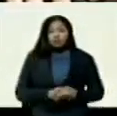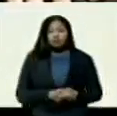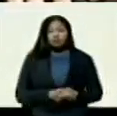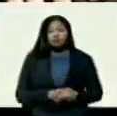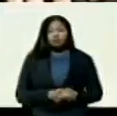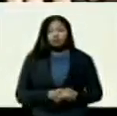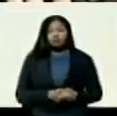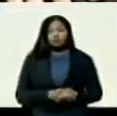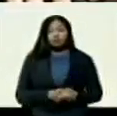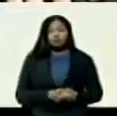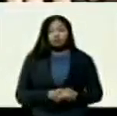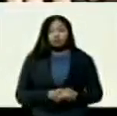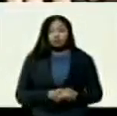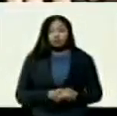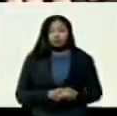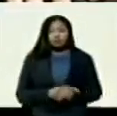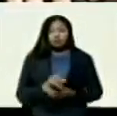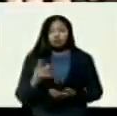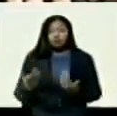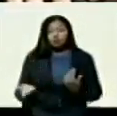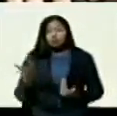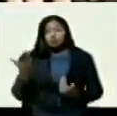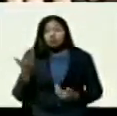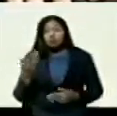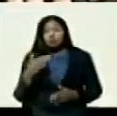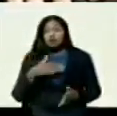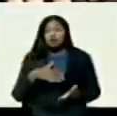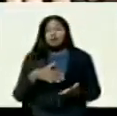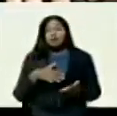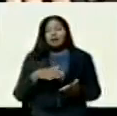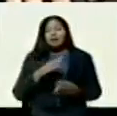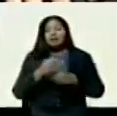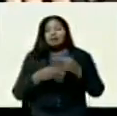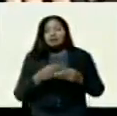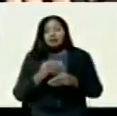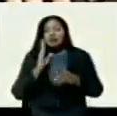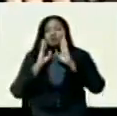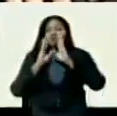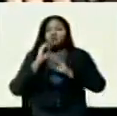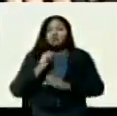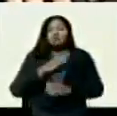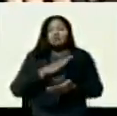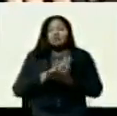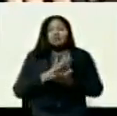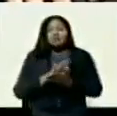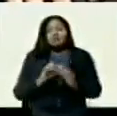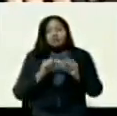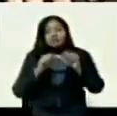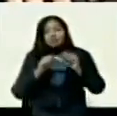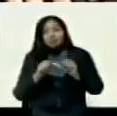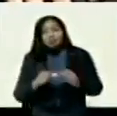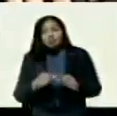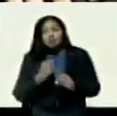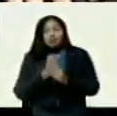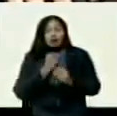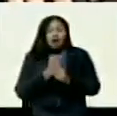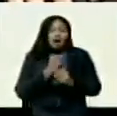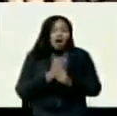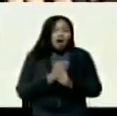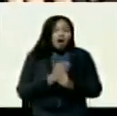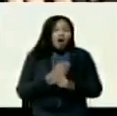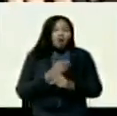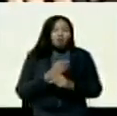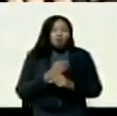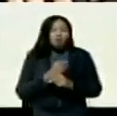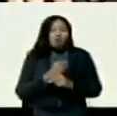para construir y garantizar la confianza en esta plataforma. Además, seguimos trabajando con una veeduría técnica que nos